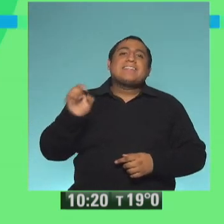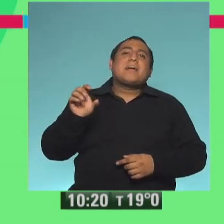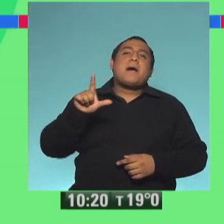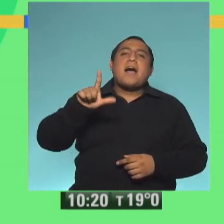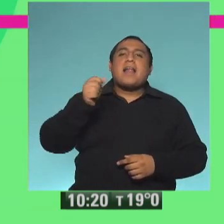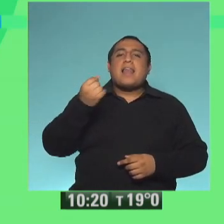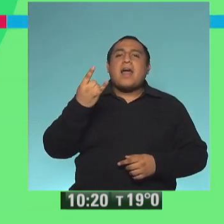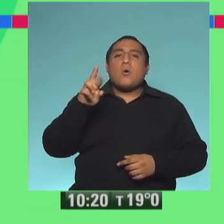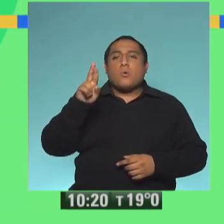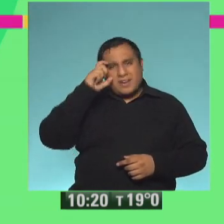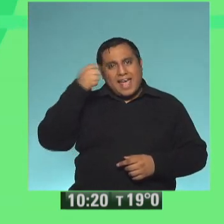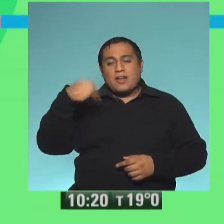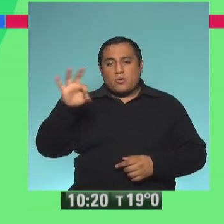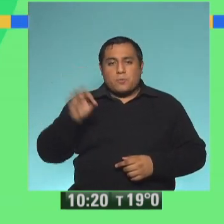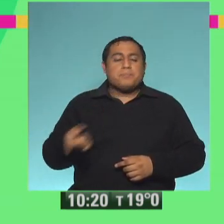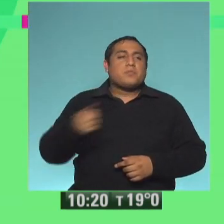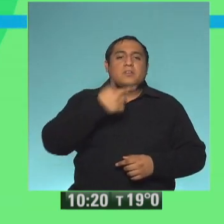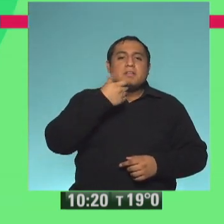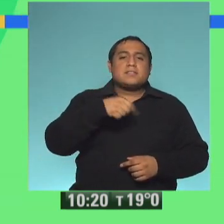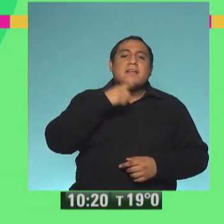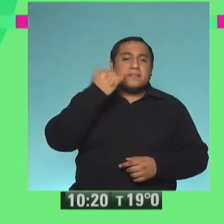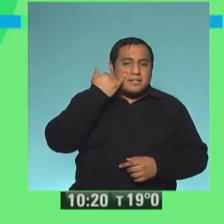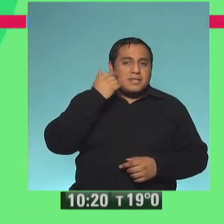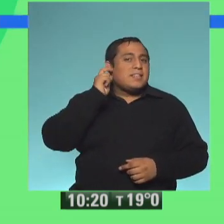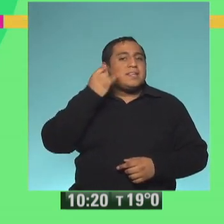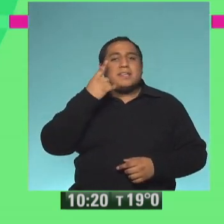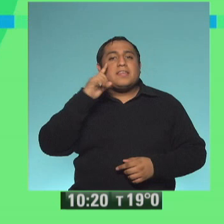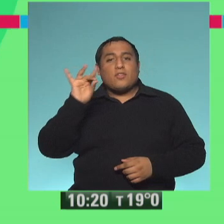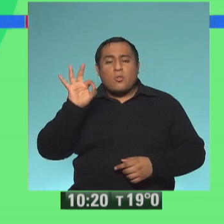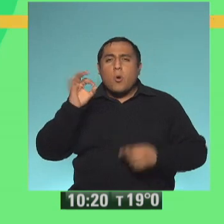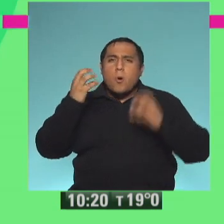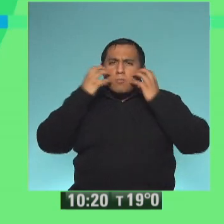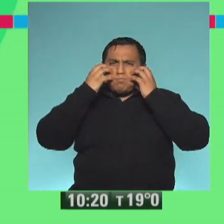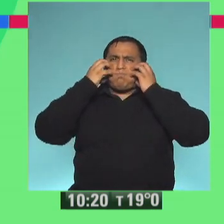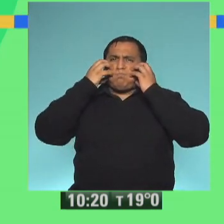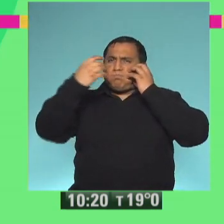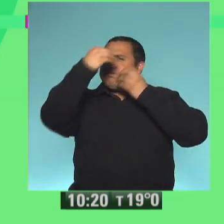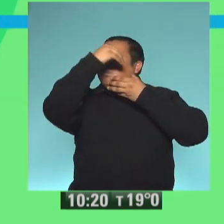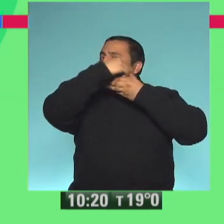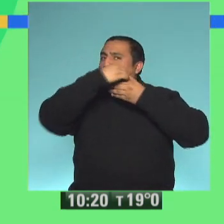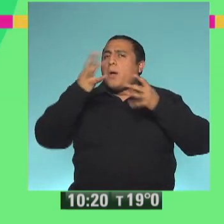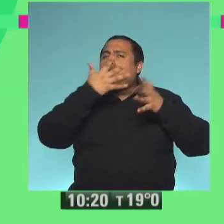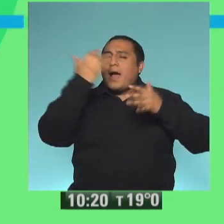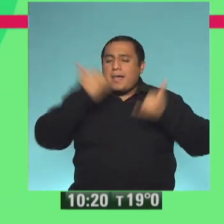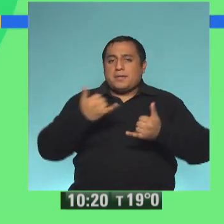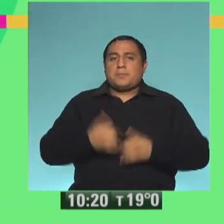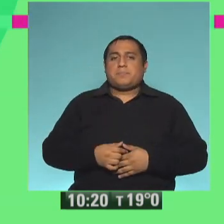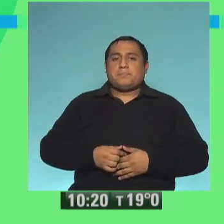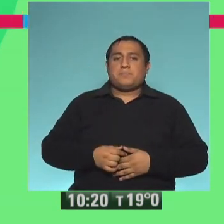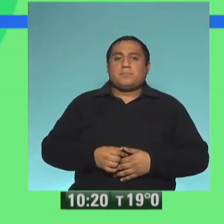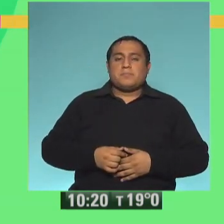Laureano, espectacular ese globinete. Santi y Guido, cachetes llenos de aire. Ya me dieron ganas de tocar mi